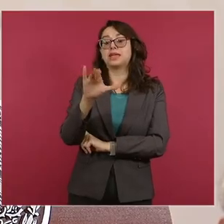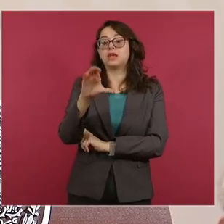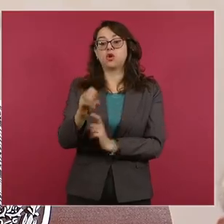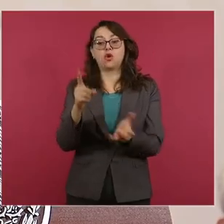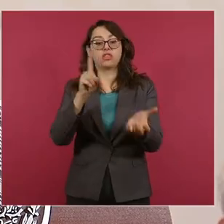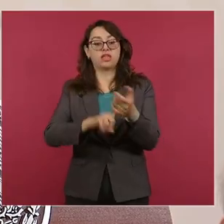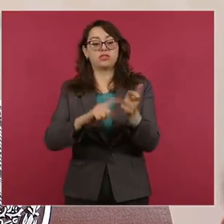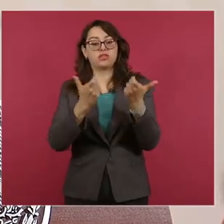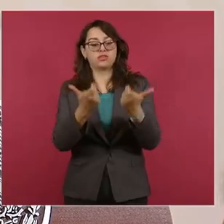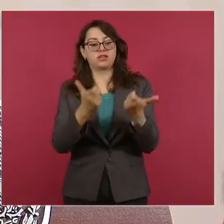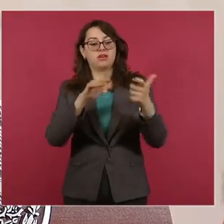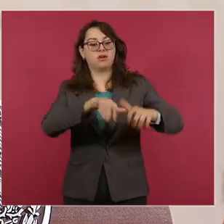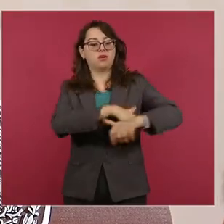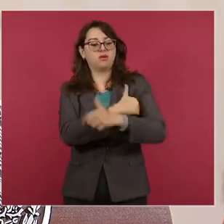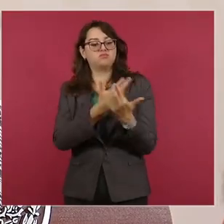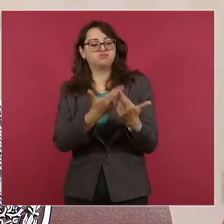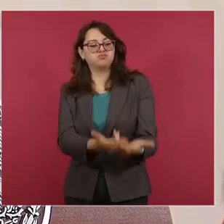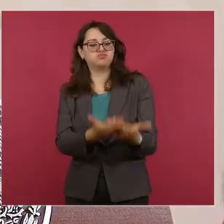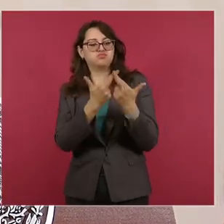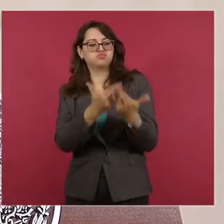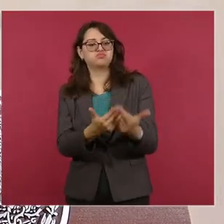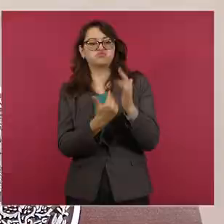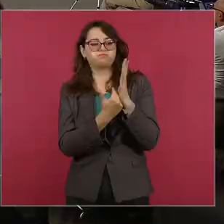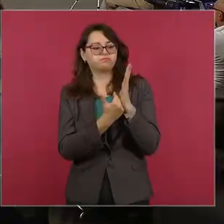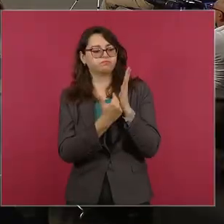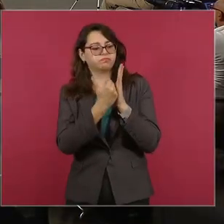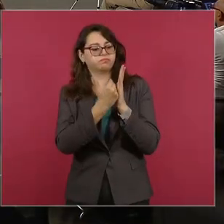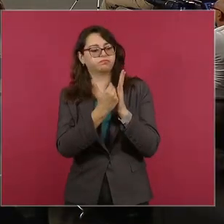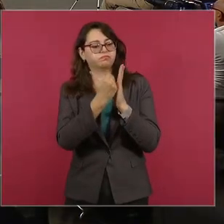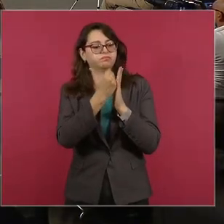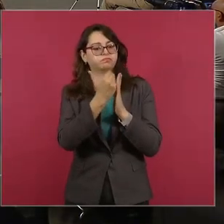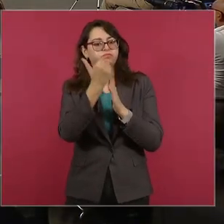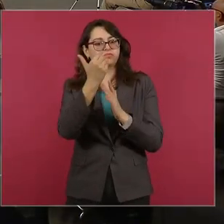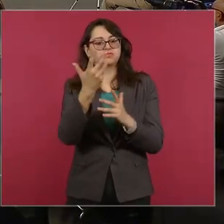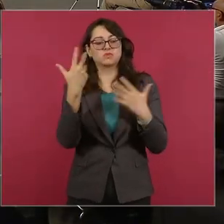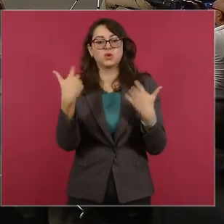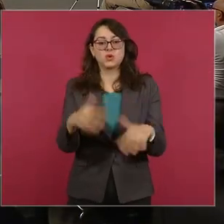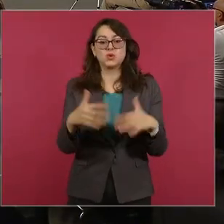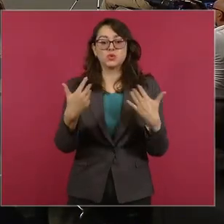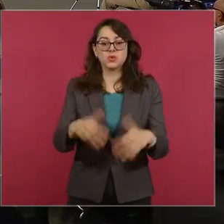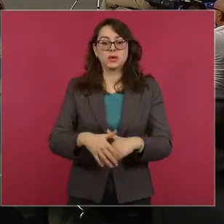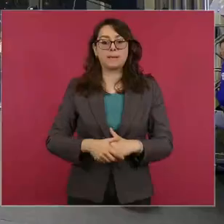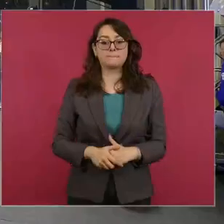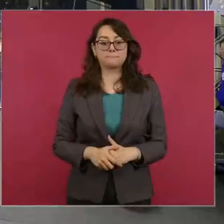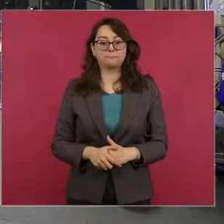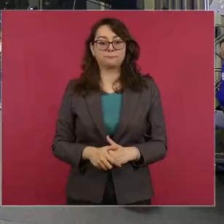Entonces, vamos adelante. ¿Qué votaron